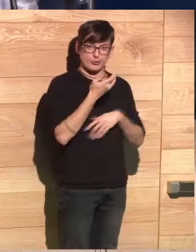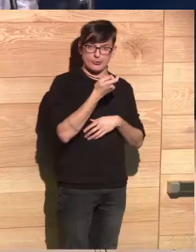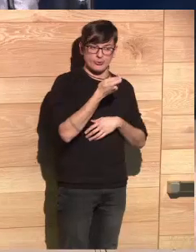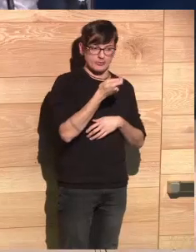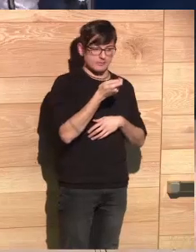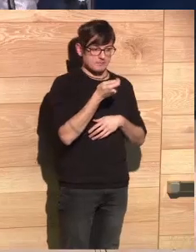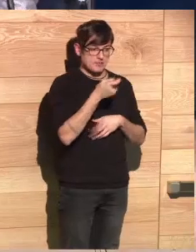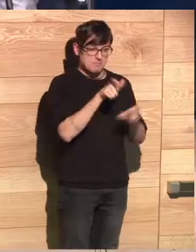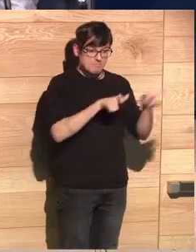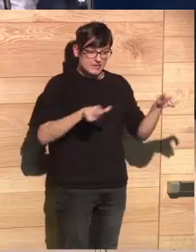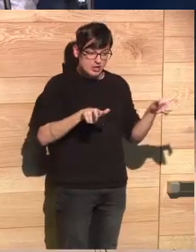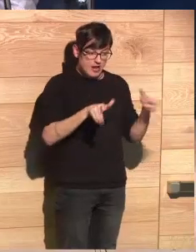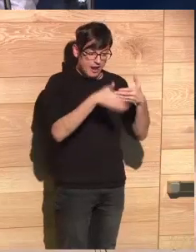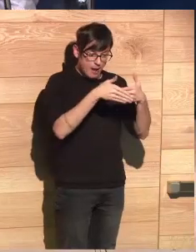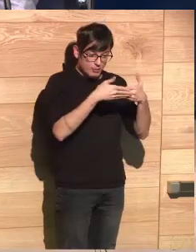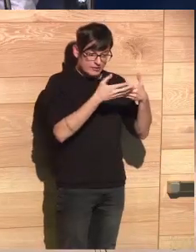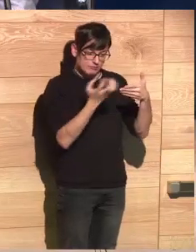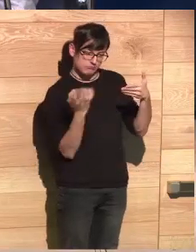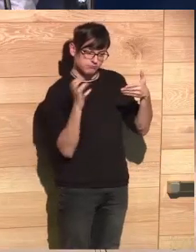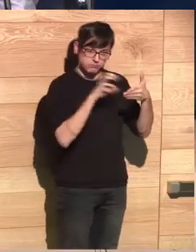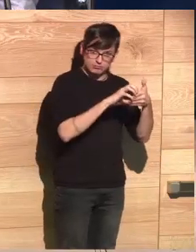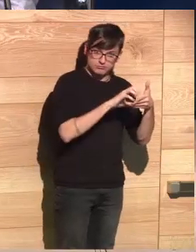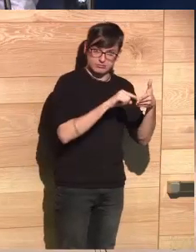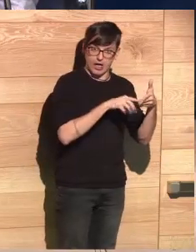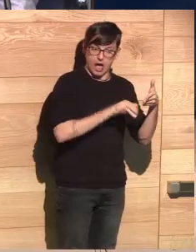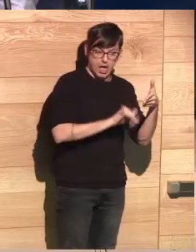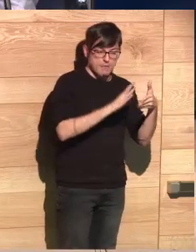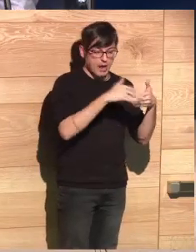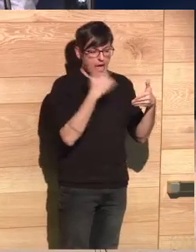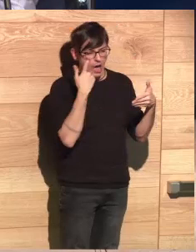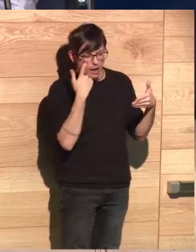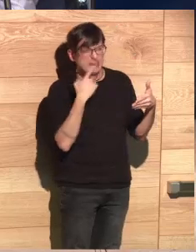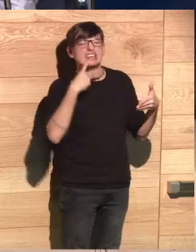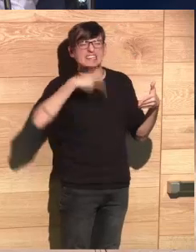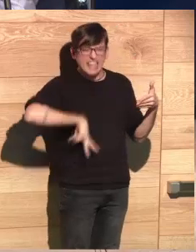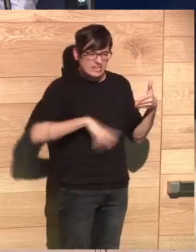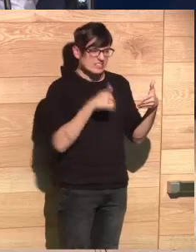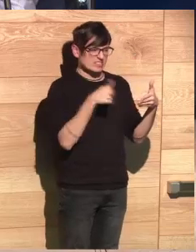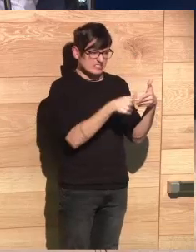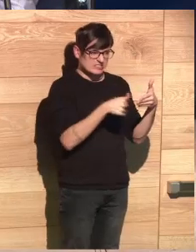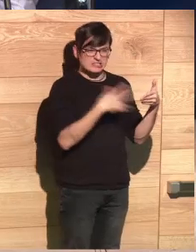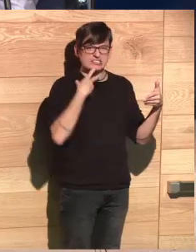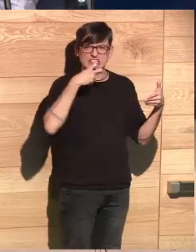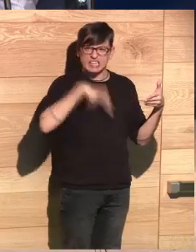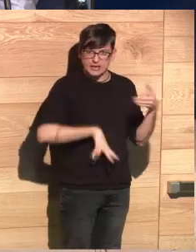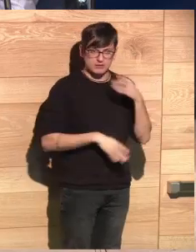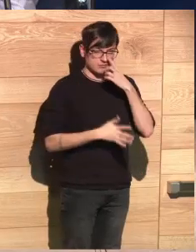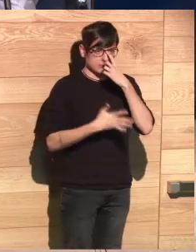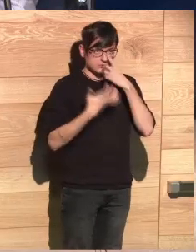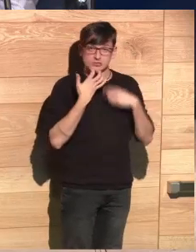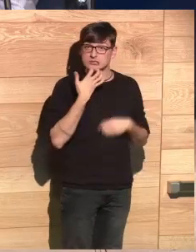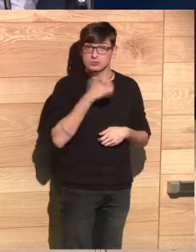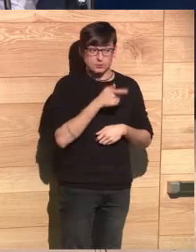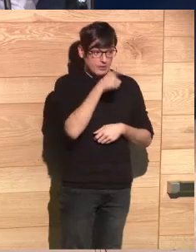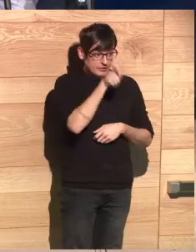que la gente pone en la puerta de su casa para, pues para ver quién está llamando, aunque ellos no estén allí, ¿no? Y, por ejemplo, si alguien llama